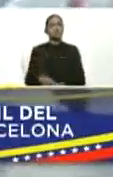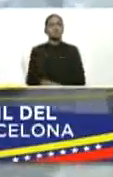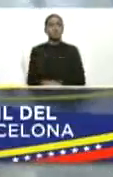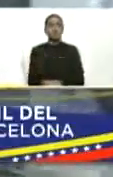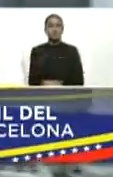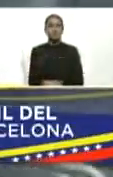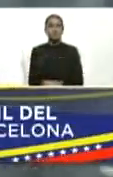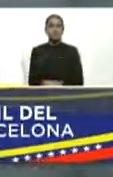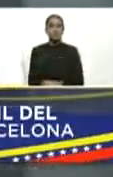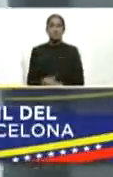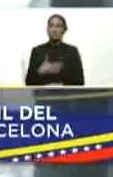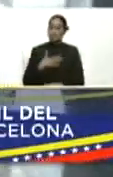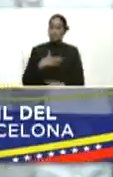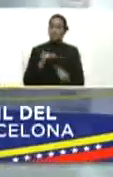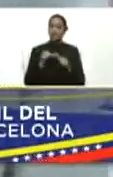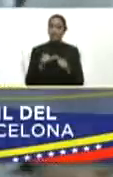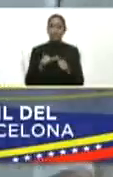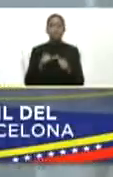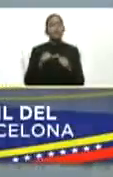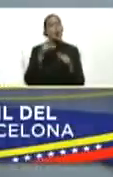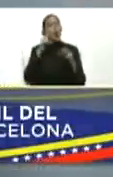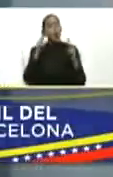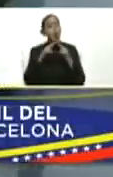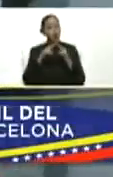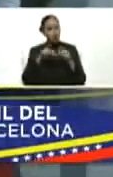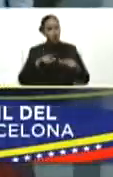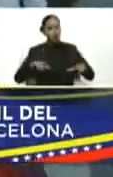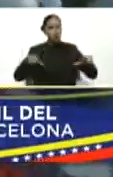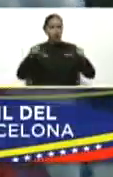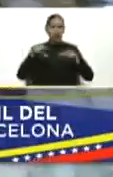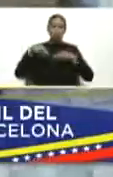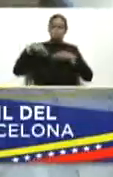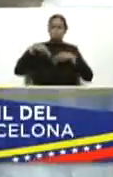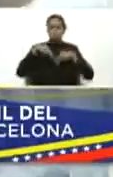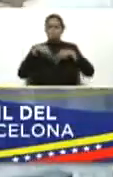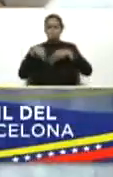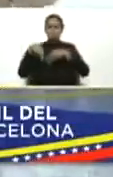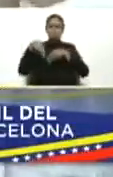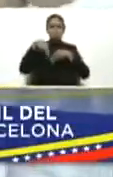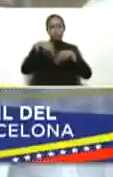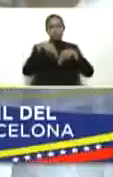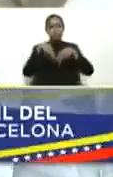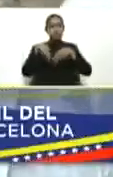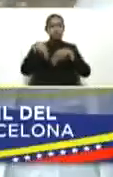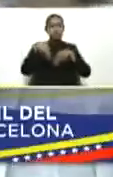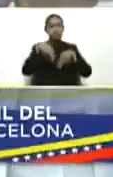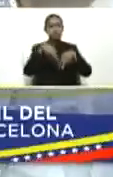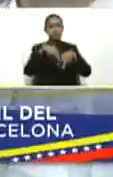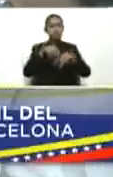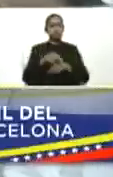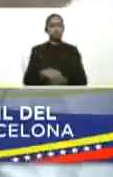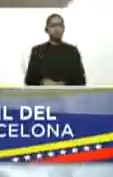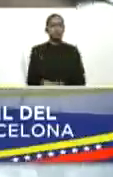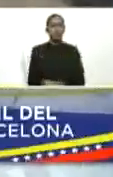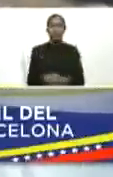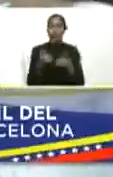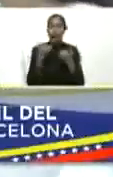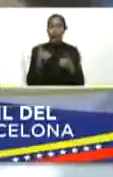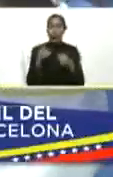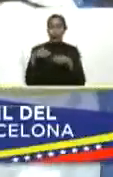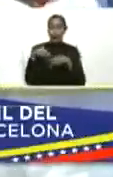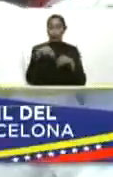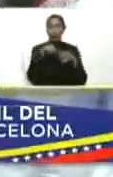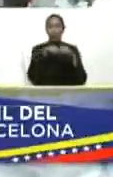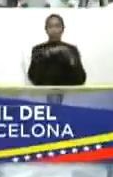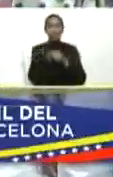Así es. Seguimos, Excelente. Doctora. Seguimos por aquí. Por aquí vamos a entrar al área quirúrgica